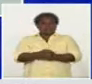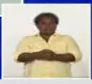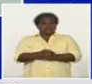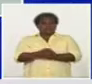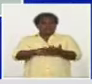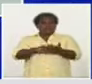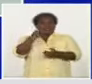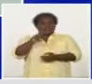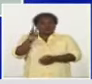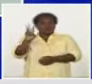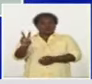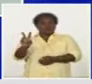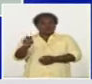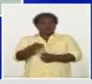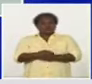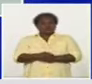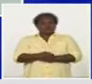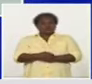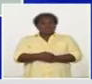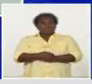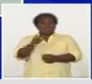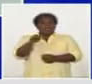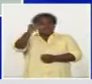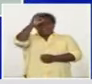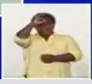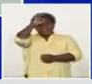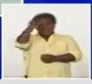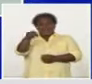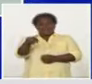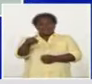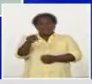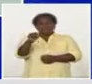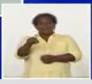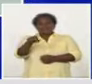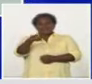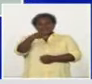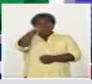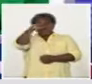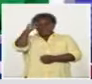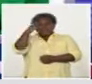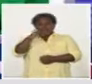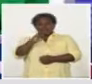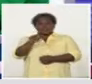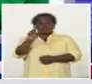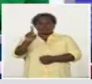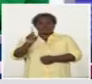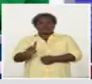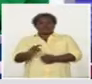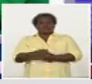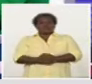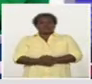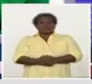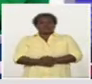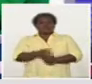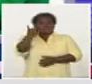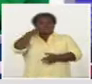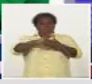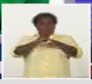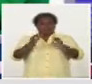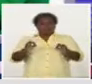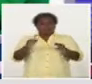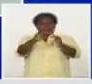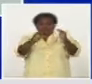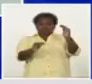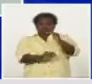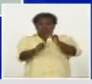Palacios con 2 y Minas de Matahambres y San Luis con 1 cada uno. Artemisa disminuye en